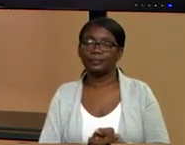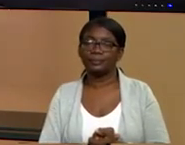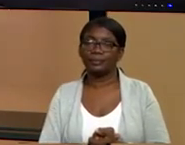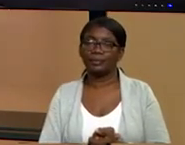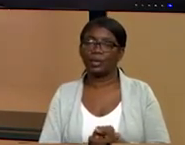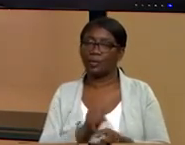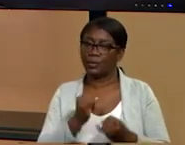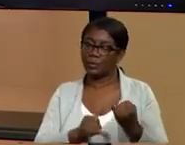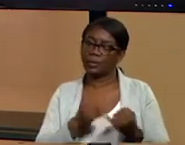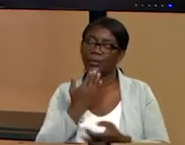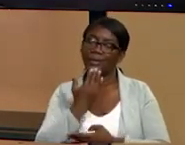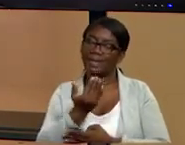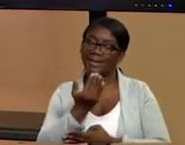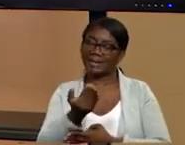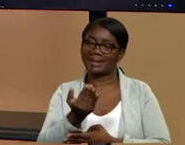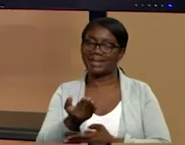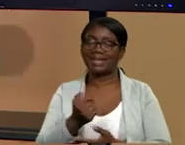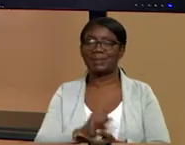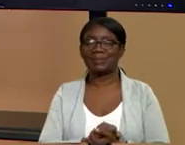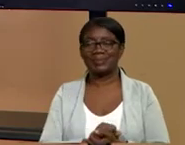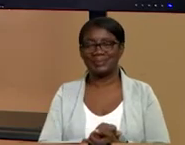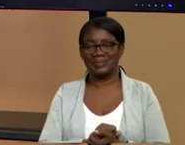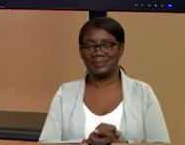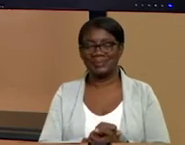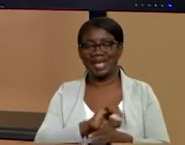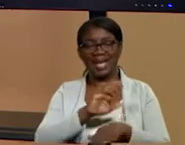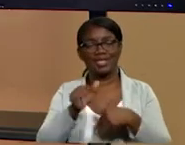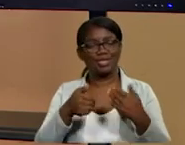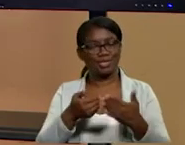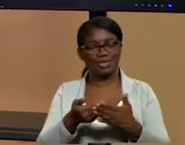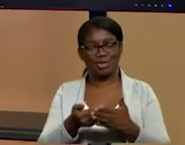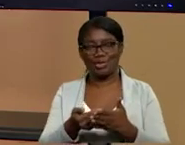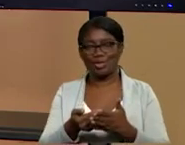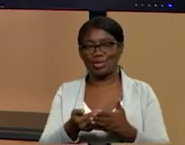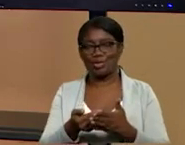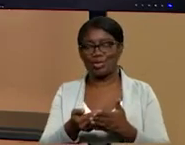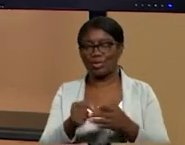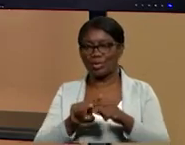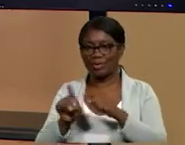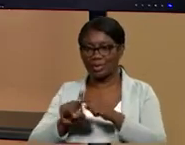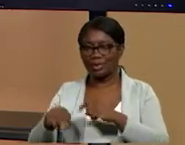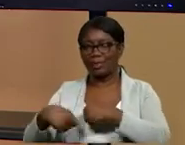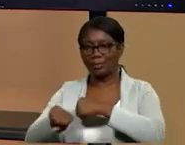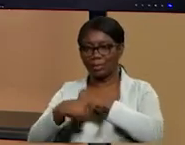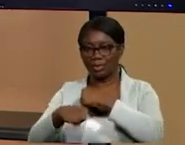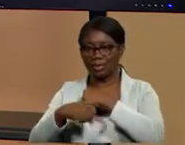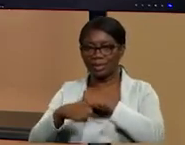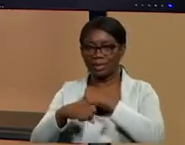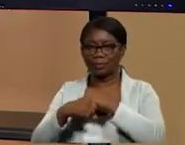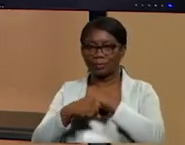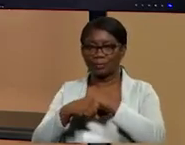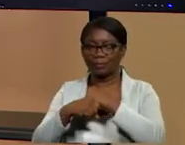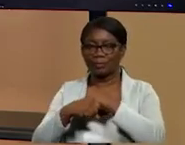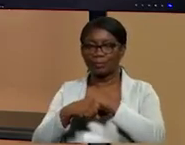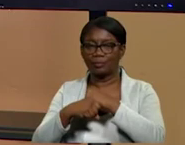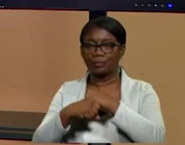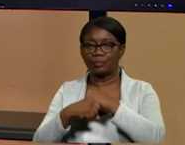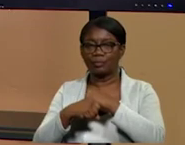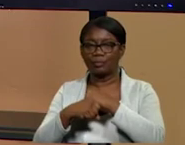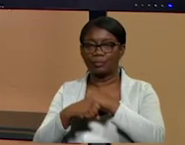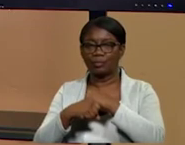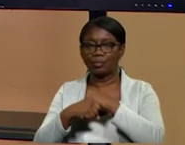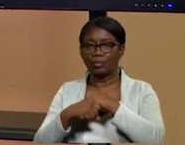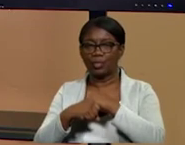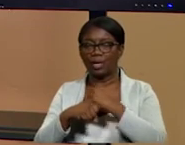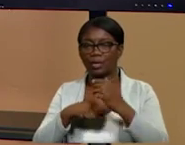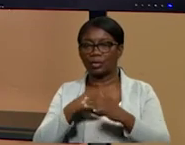Por último, agradecer a todos nuestros patrocinadores, la Fundación Carlos Slim, donde